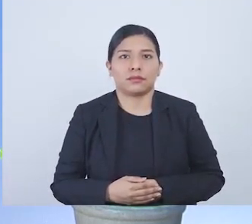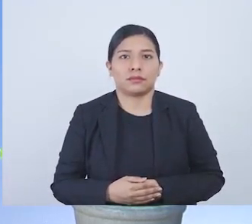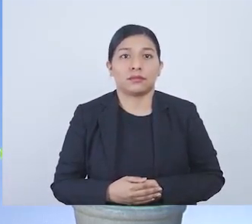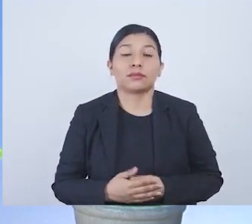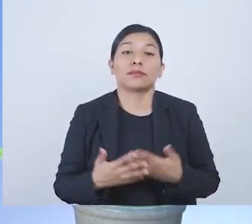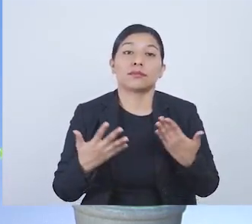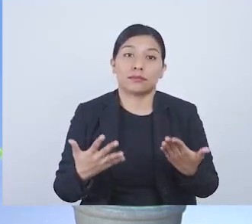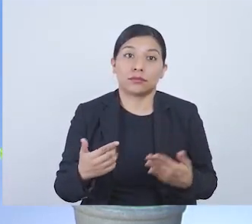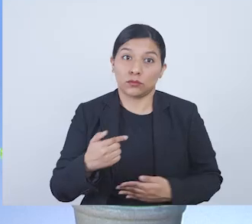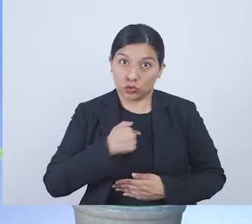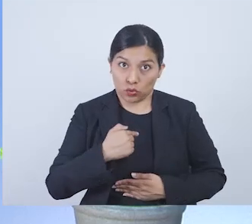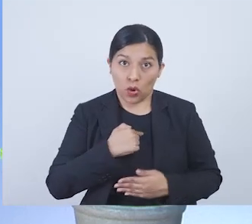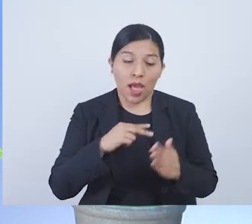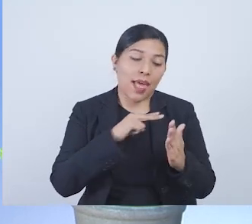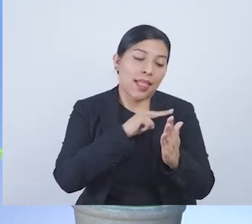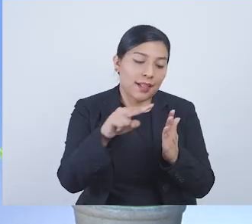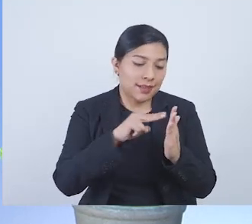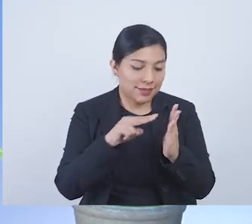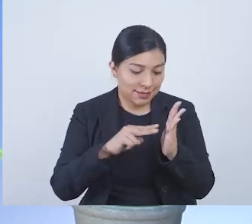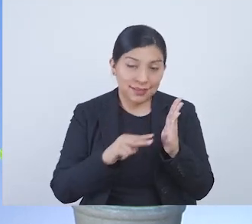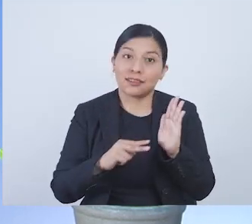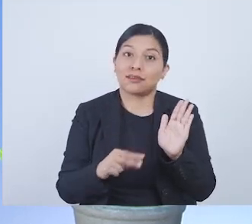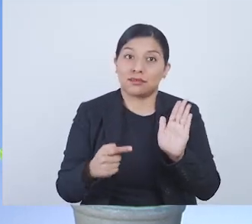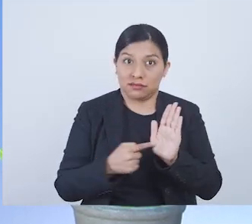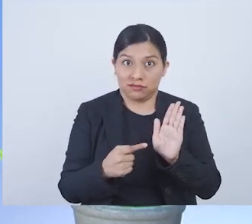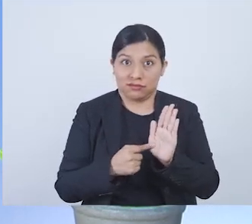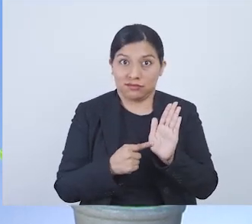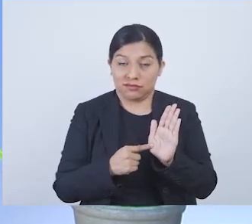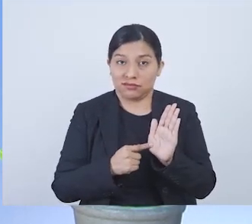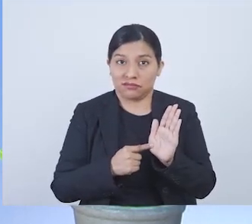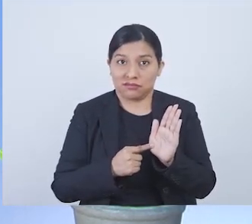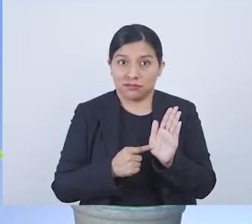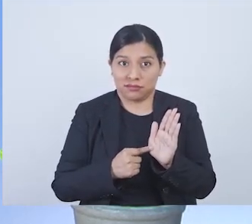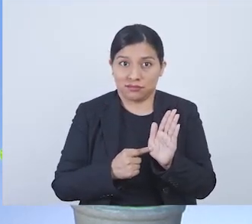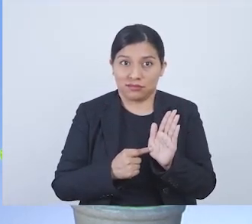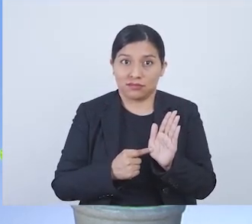Voy a leerles lo que dijo